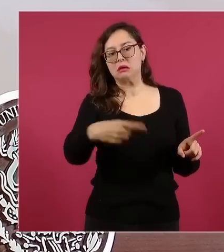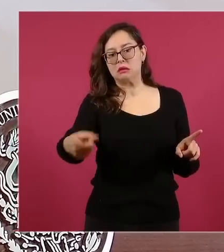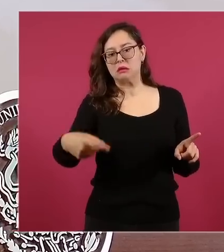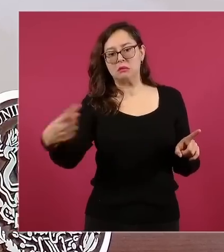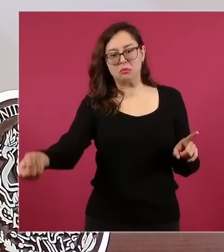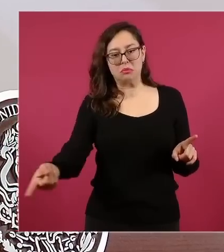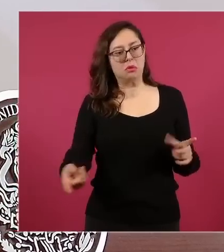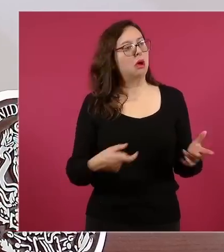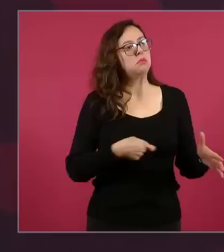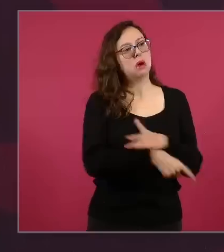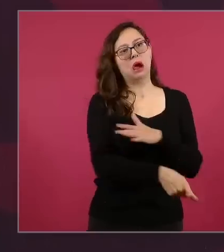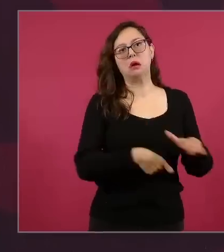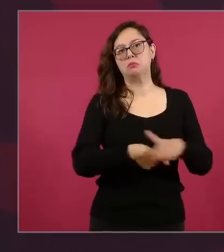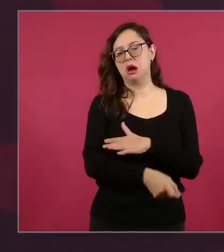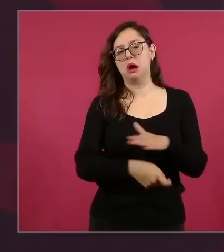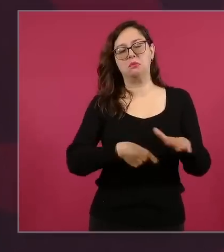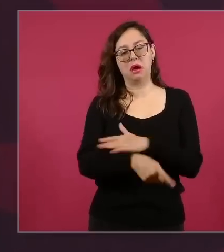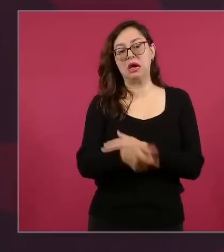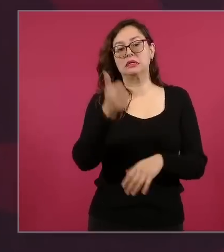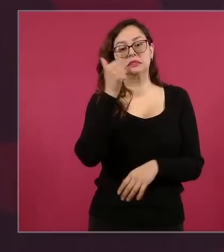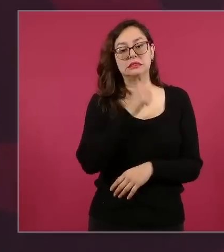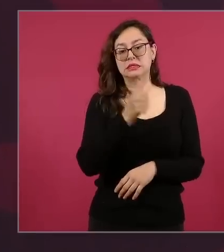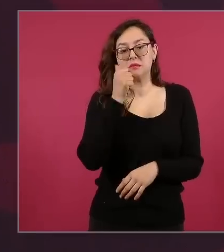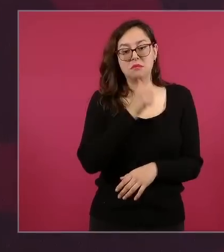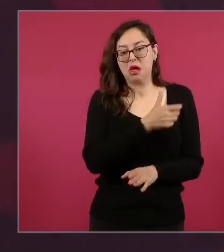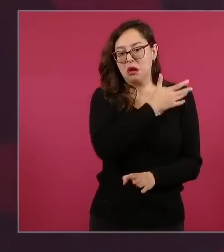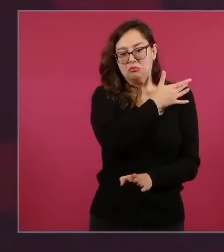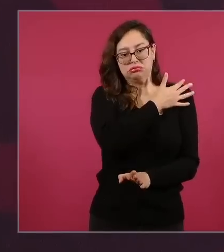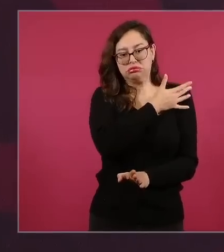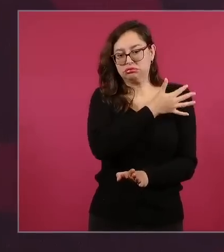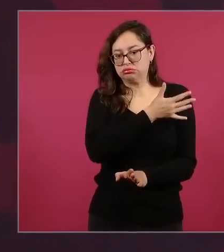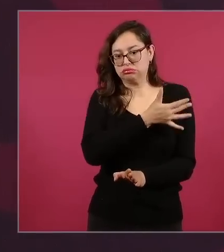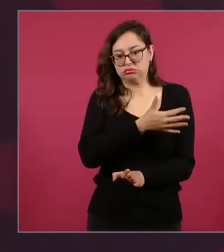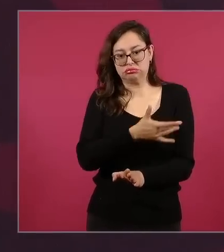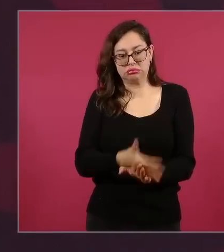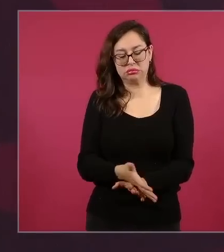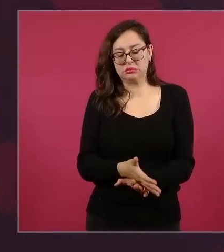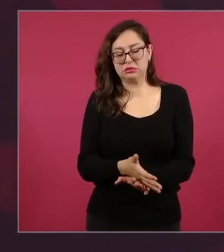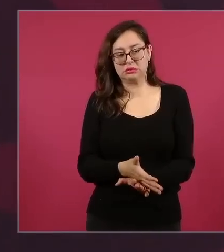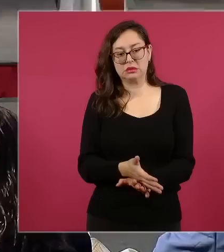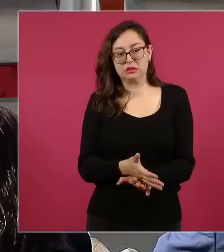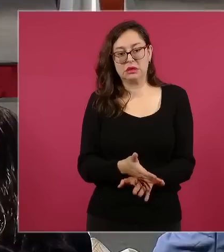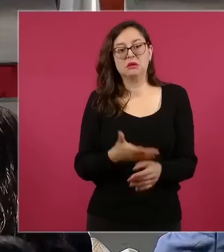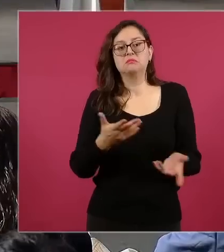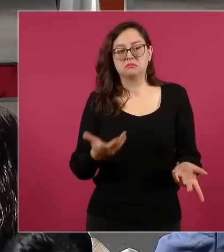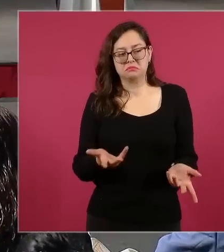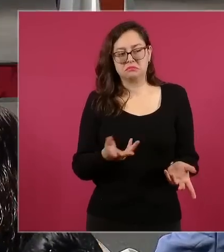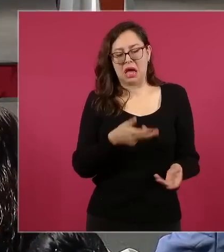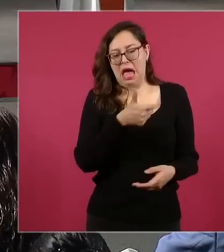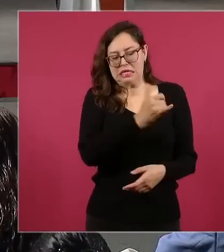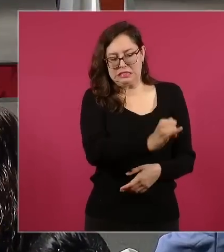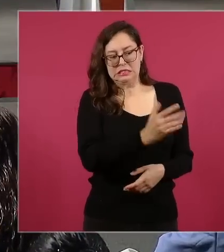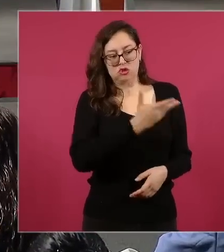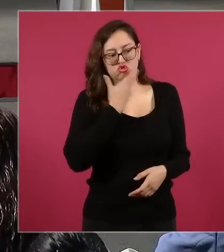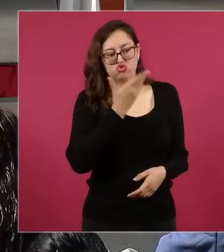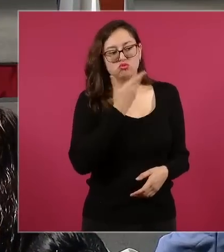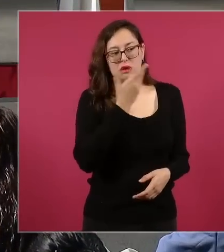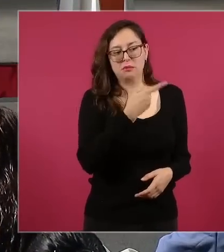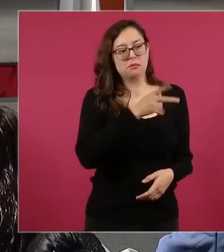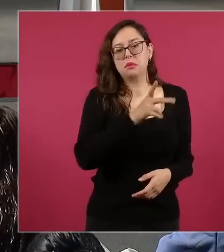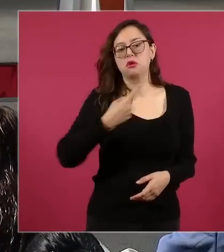el salinismo como política. Y no solo eso, peores cosas. Entonces,